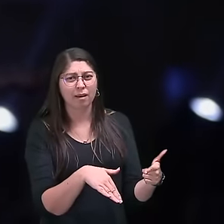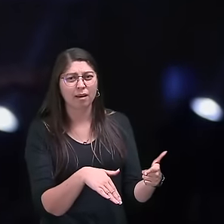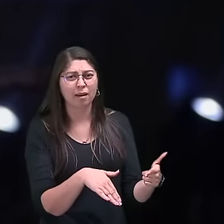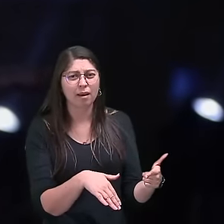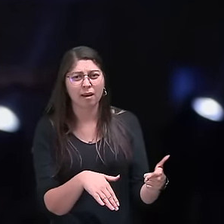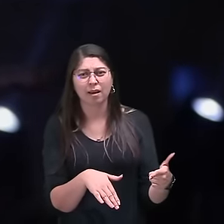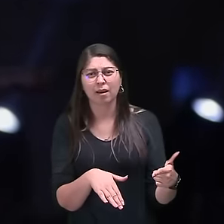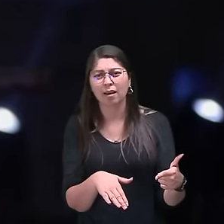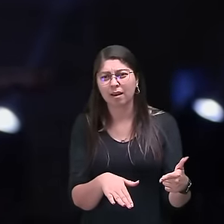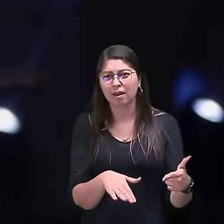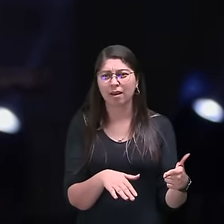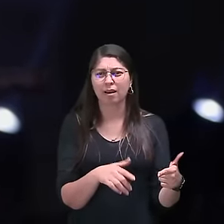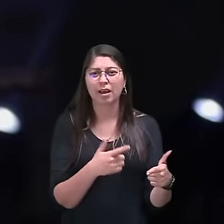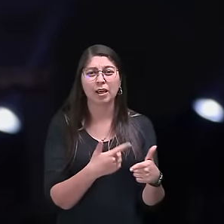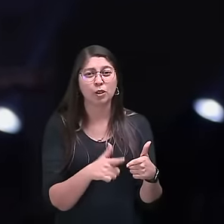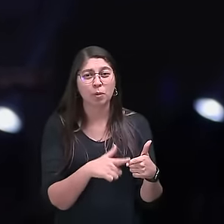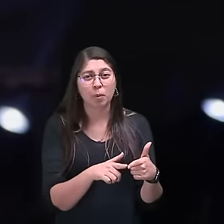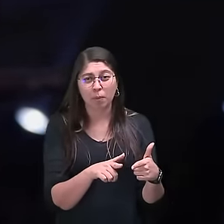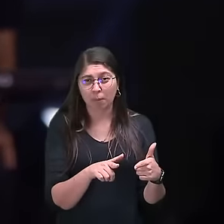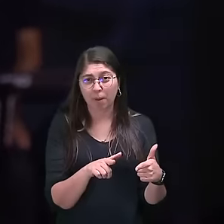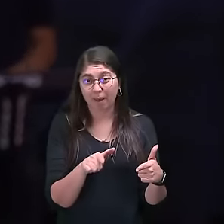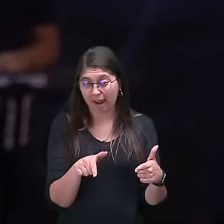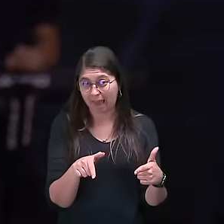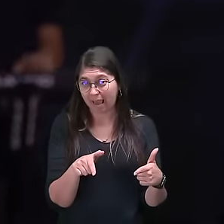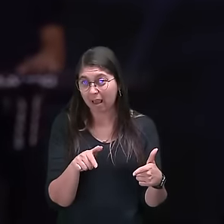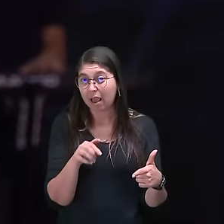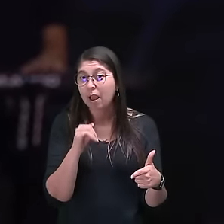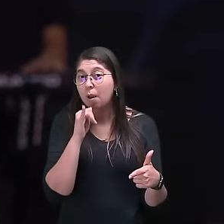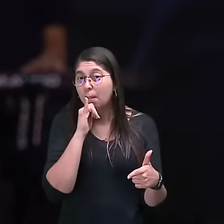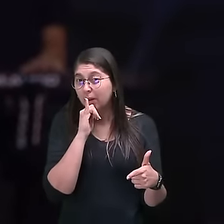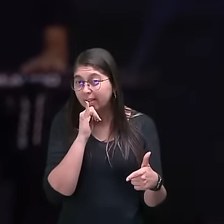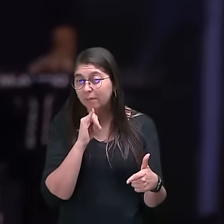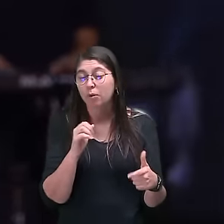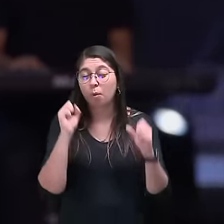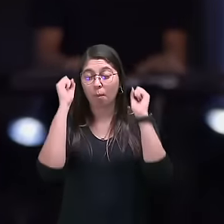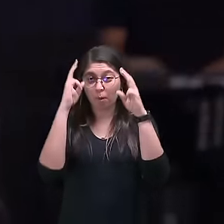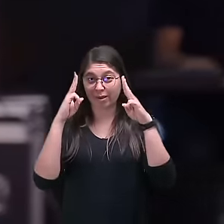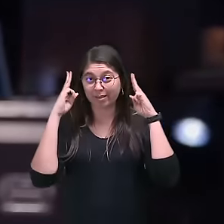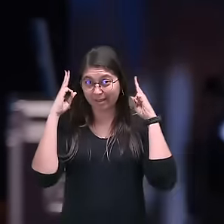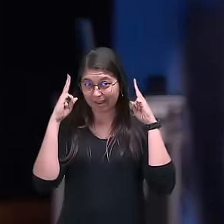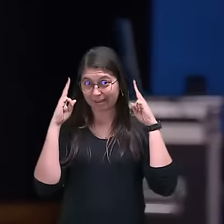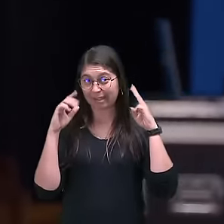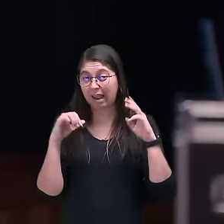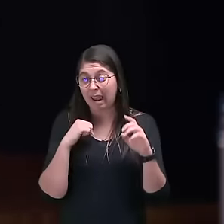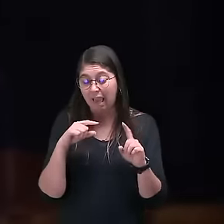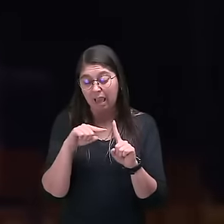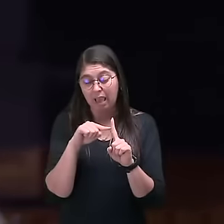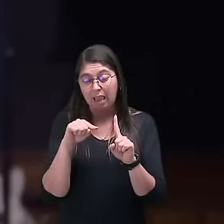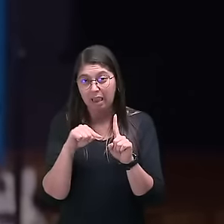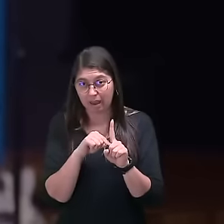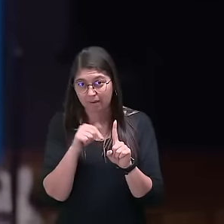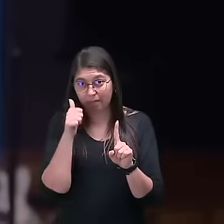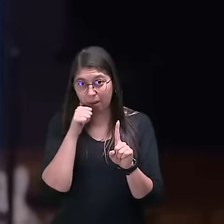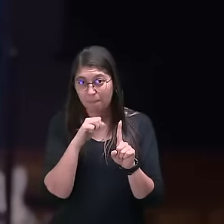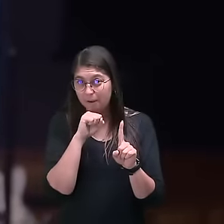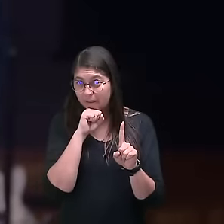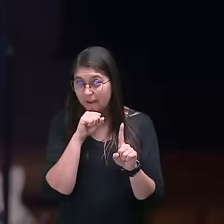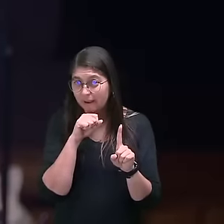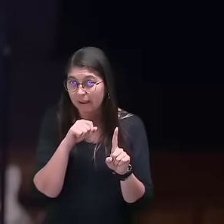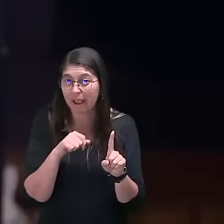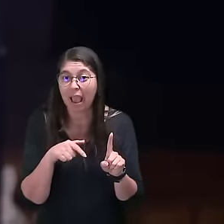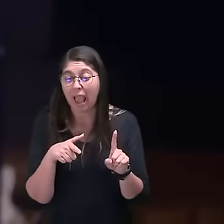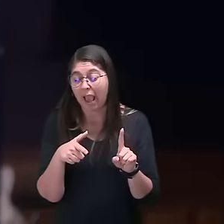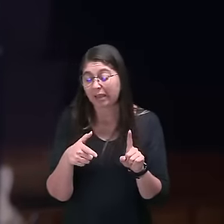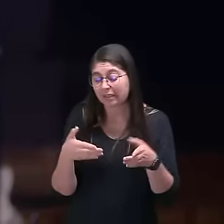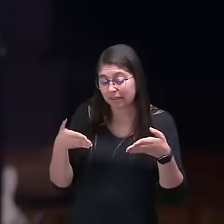para hablar: olha, si nace un menino, mata; si nace menina, deja viva. ¿Qué es una parteira? Es una ponche entre la mujer que va a dar